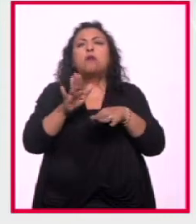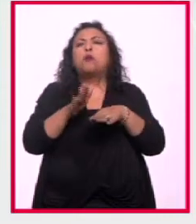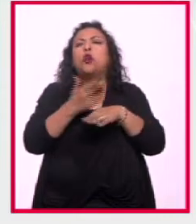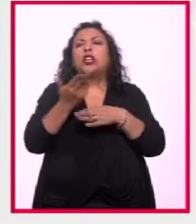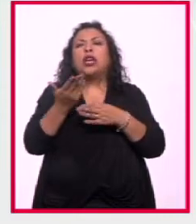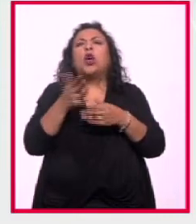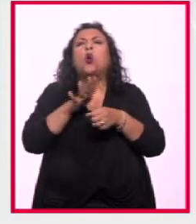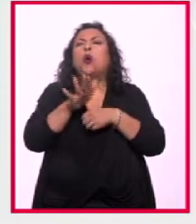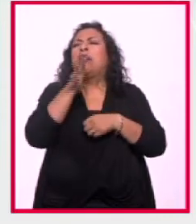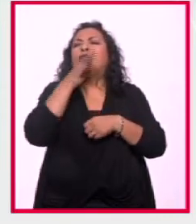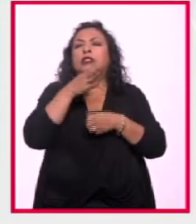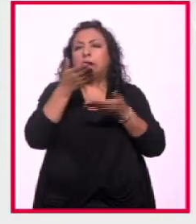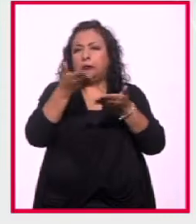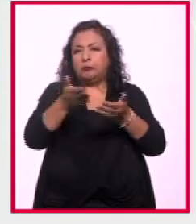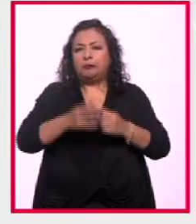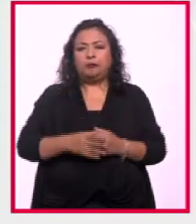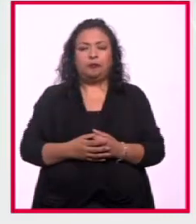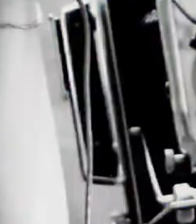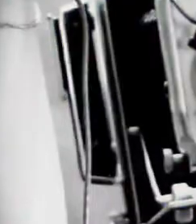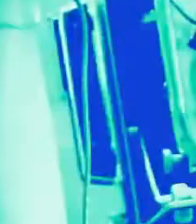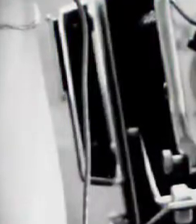qué y que estamos celebrando